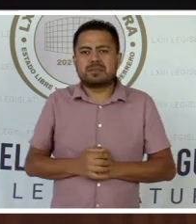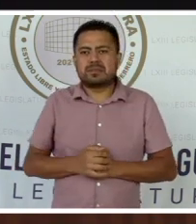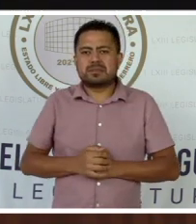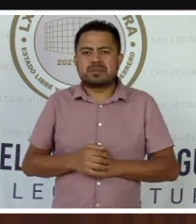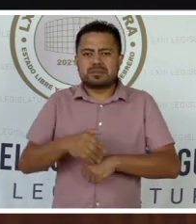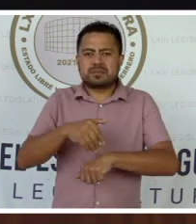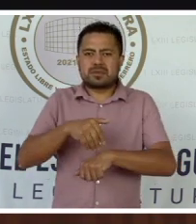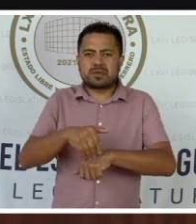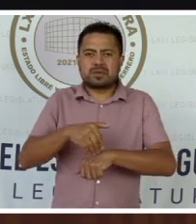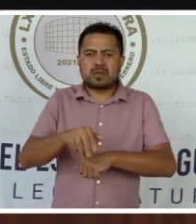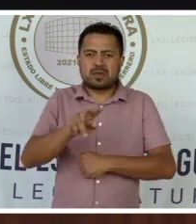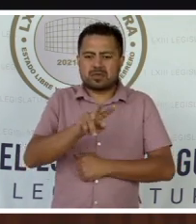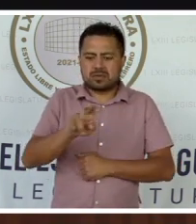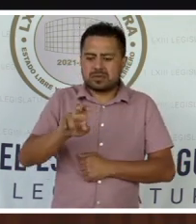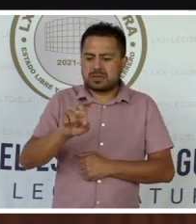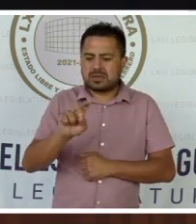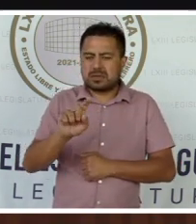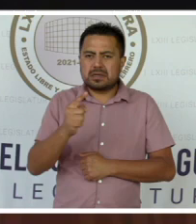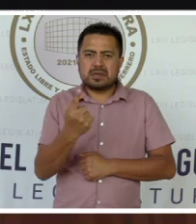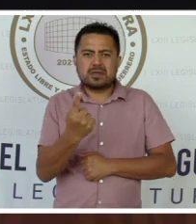Guerrero número 231